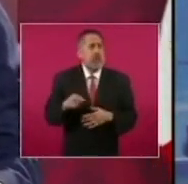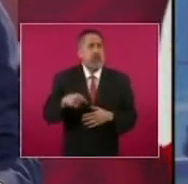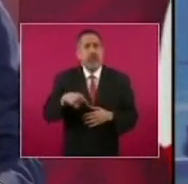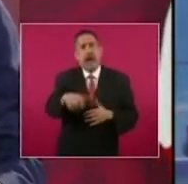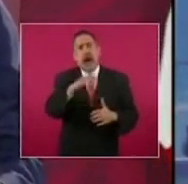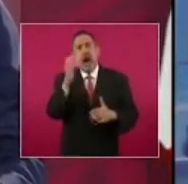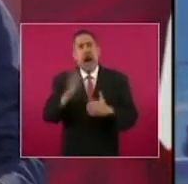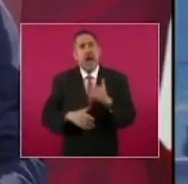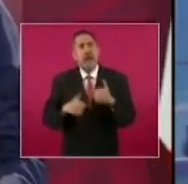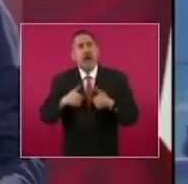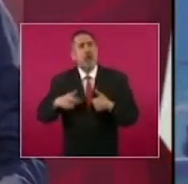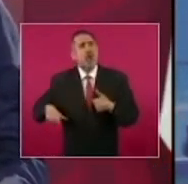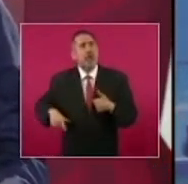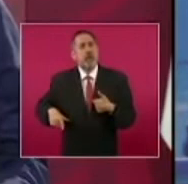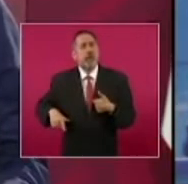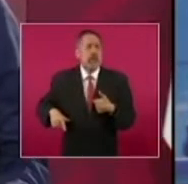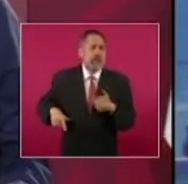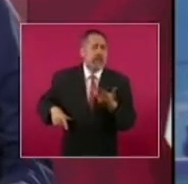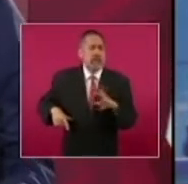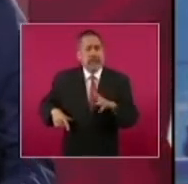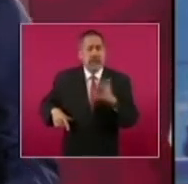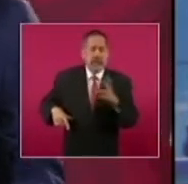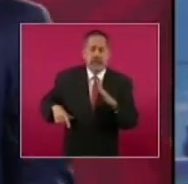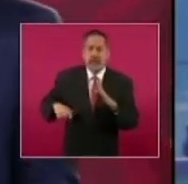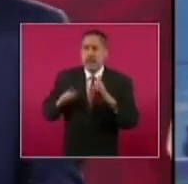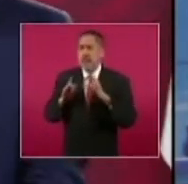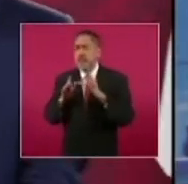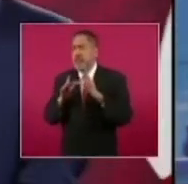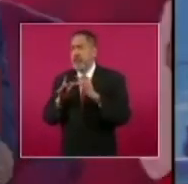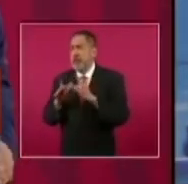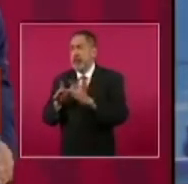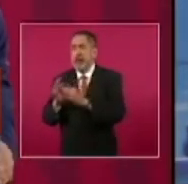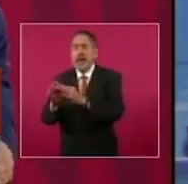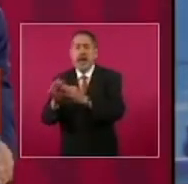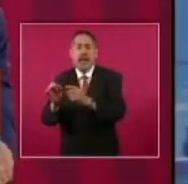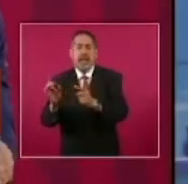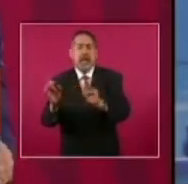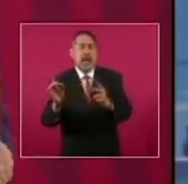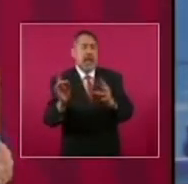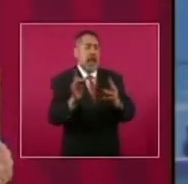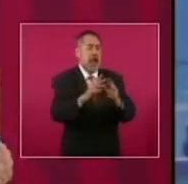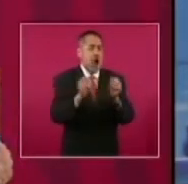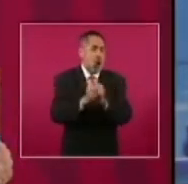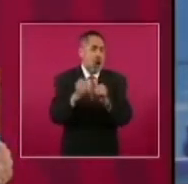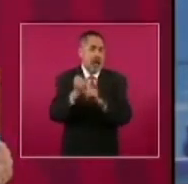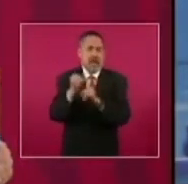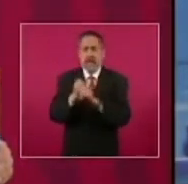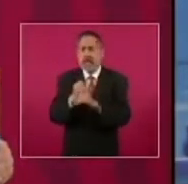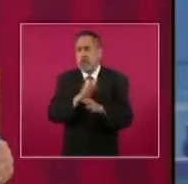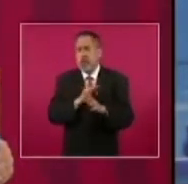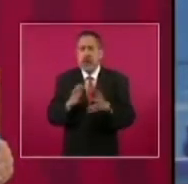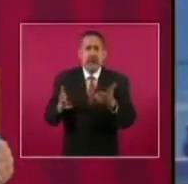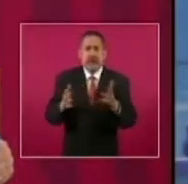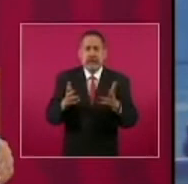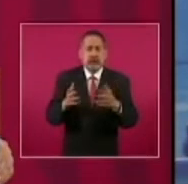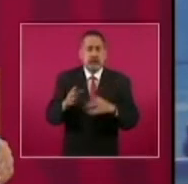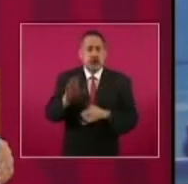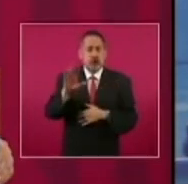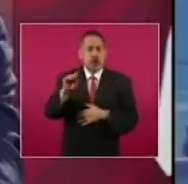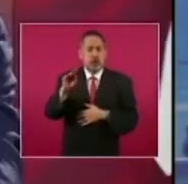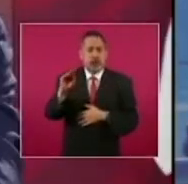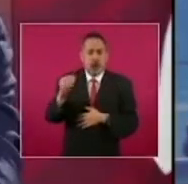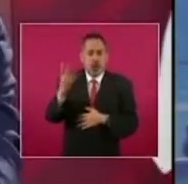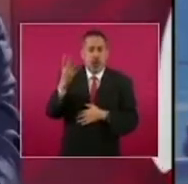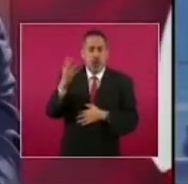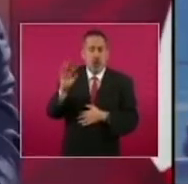cerrar la brecha digital que todo México necesita al tan la empresa de participación